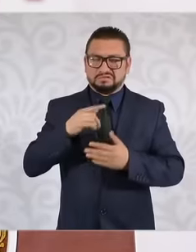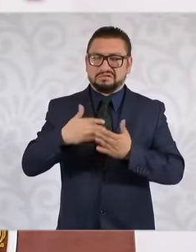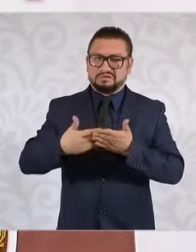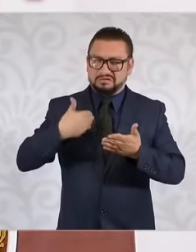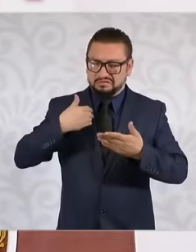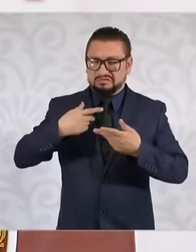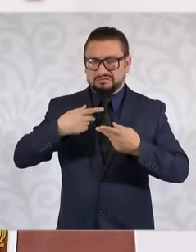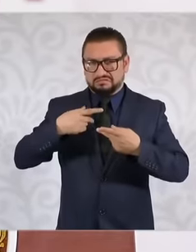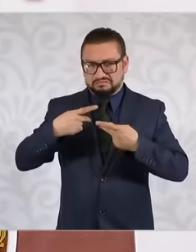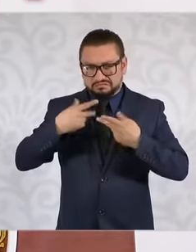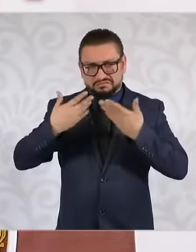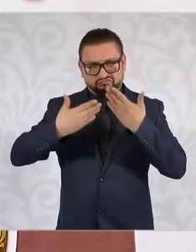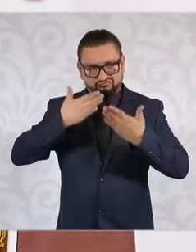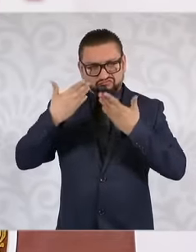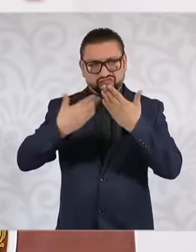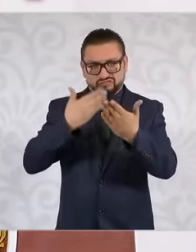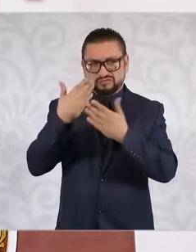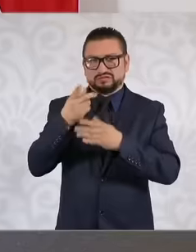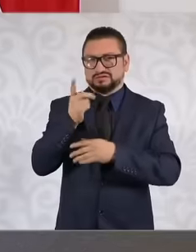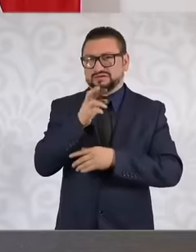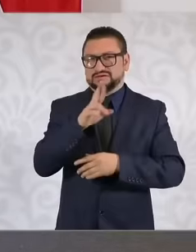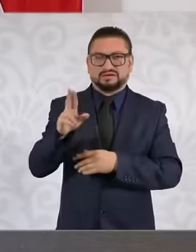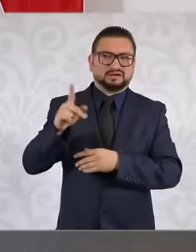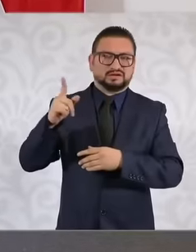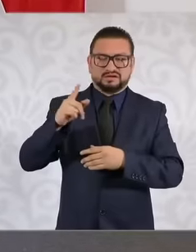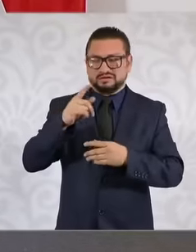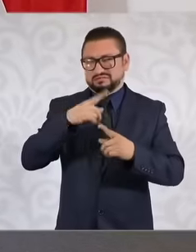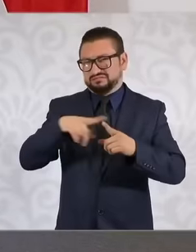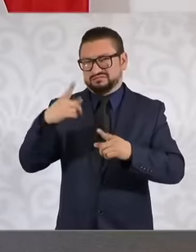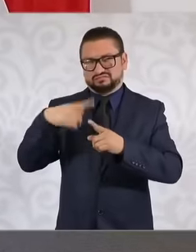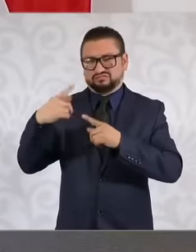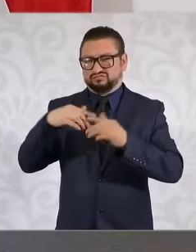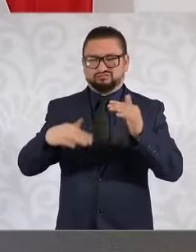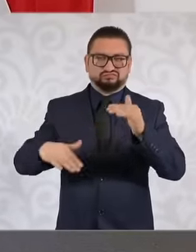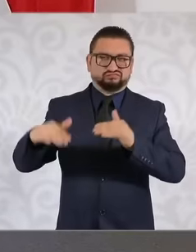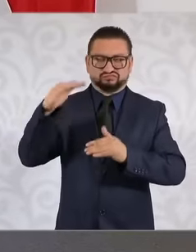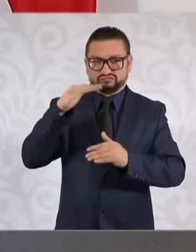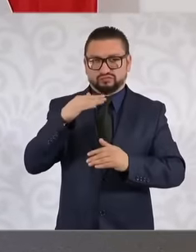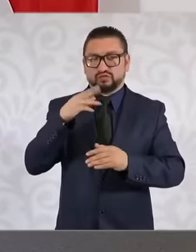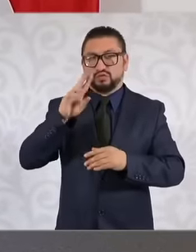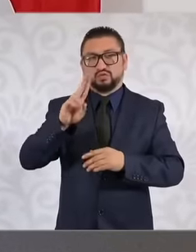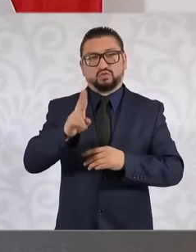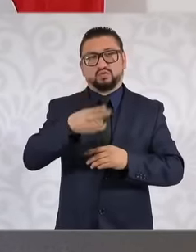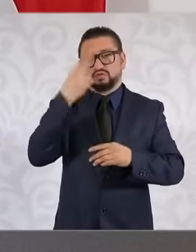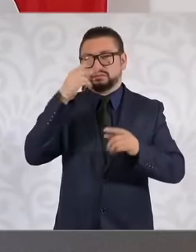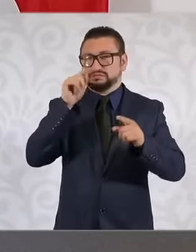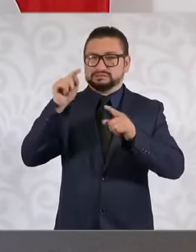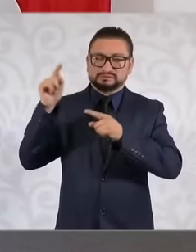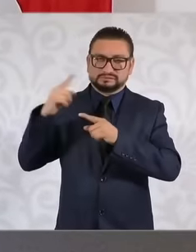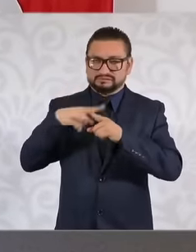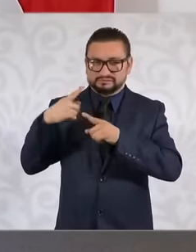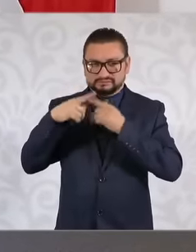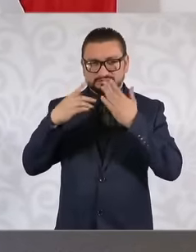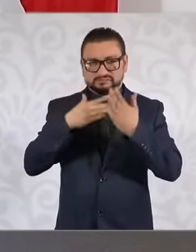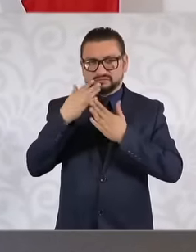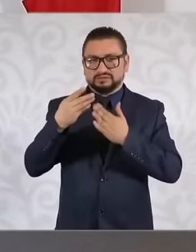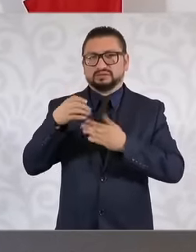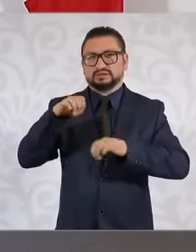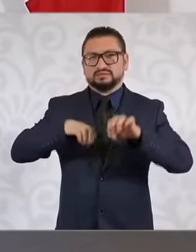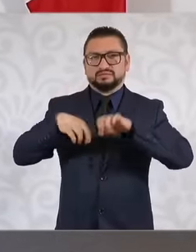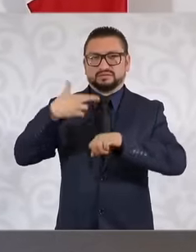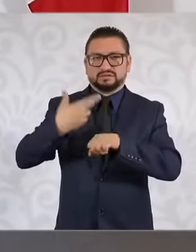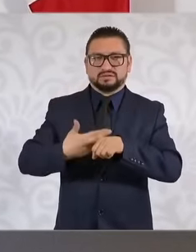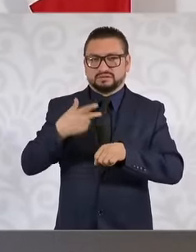preparado, con una probidad, tiene doctorados honoris causa en muchísimas universidades, nuestro embajador